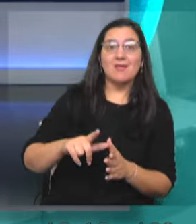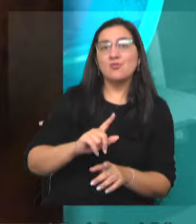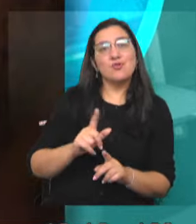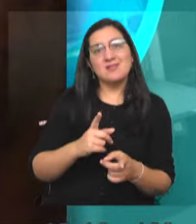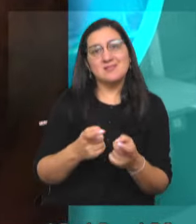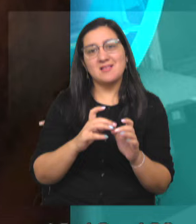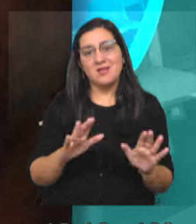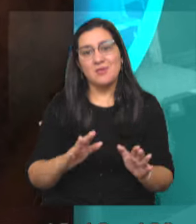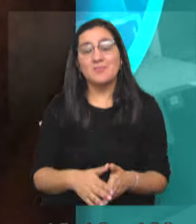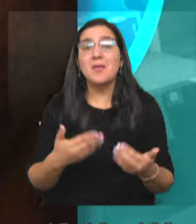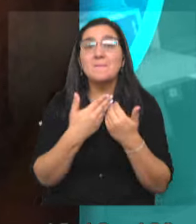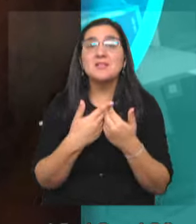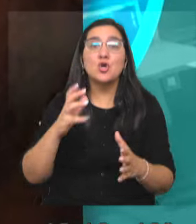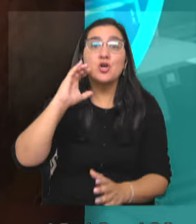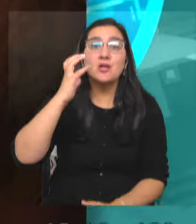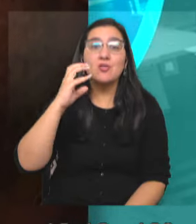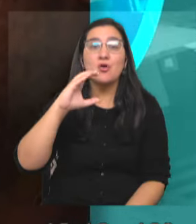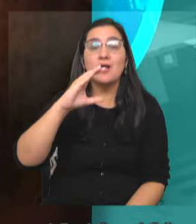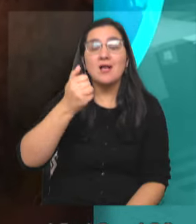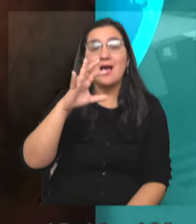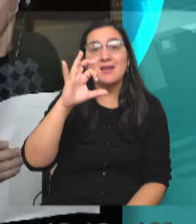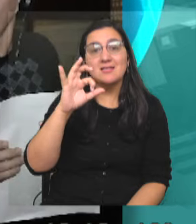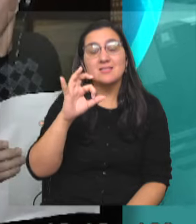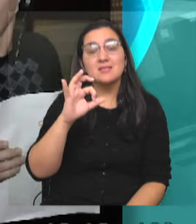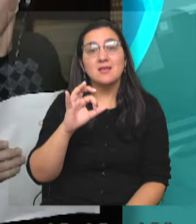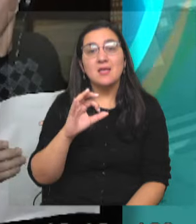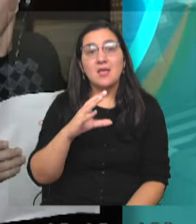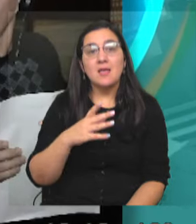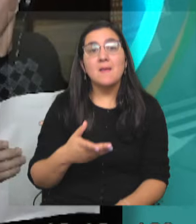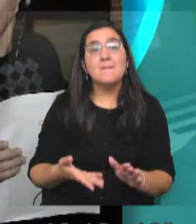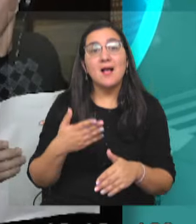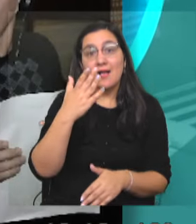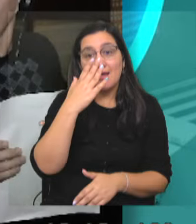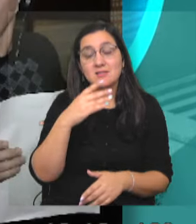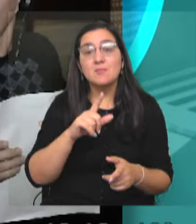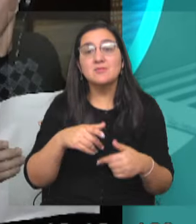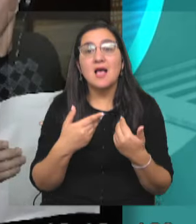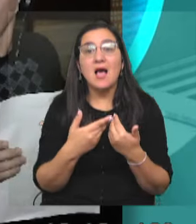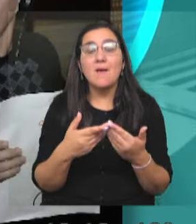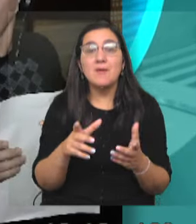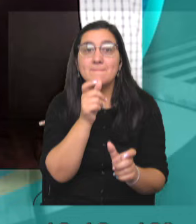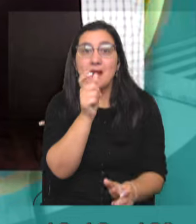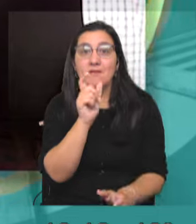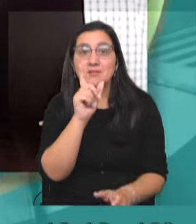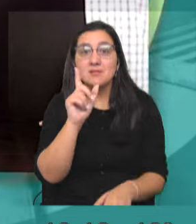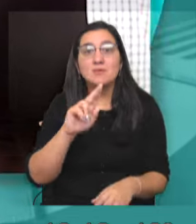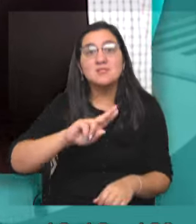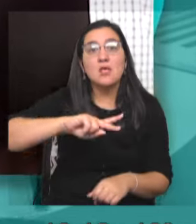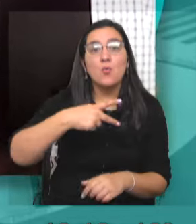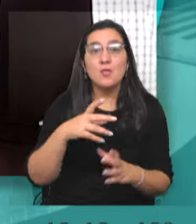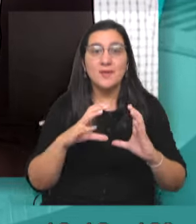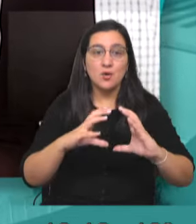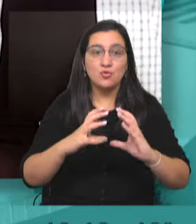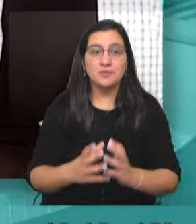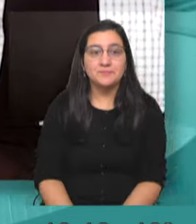¿no? Comenzó en radio en Caras y Más Caras y luego se sumó a Abre Palabra y más tarde Segunda Pelota.